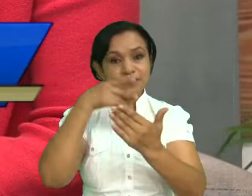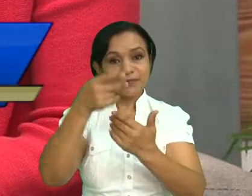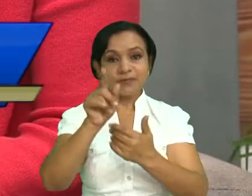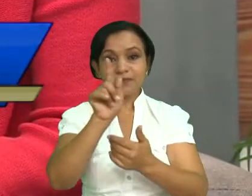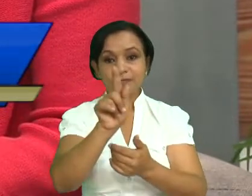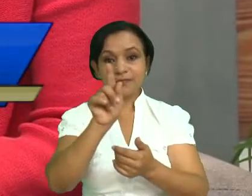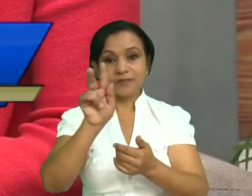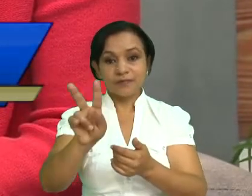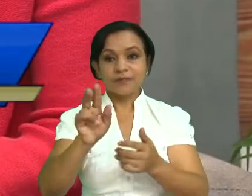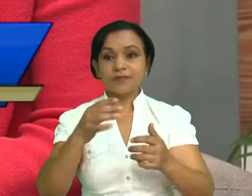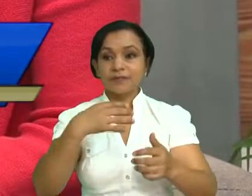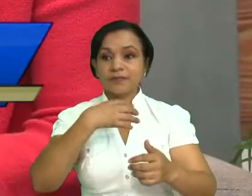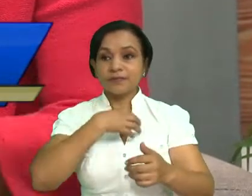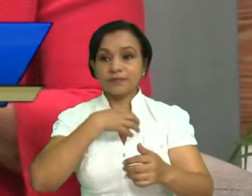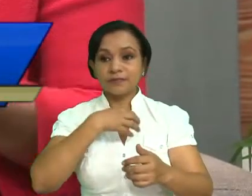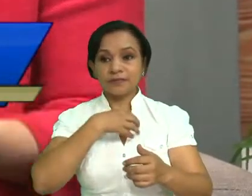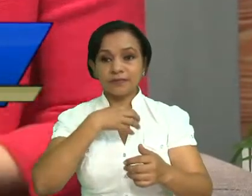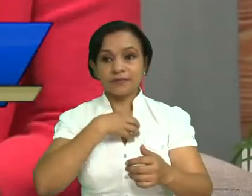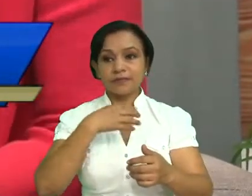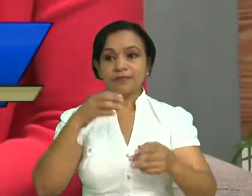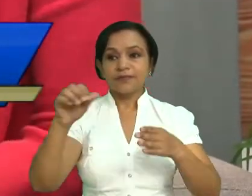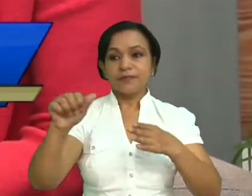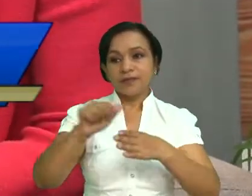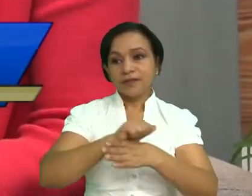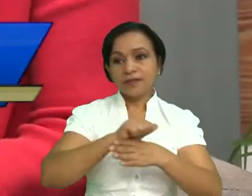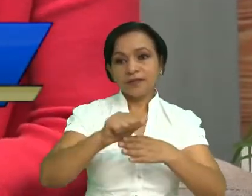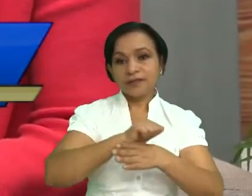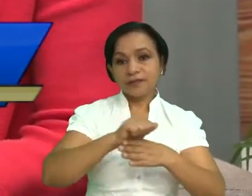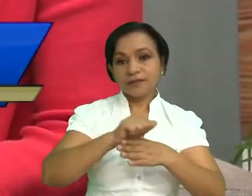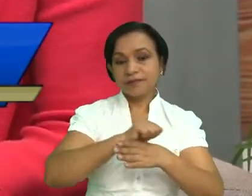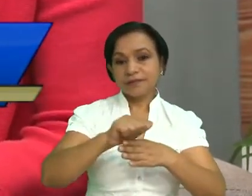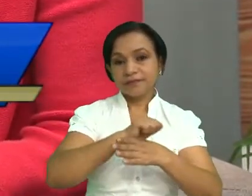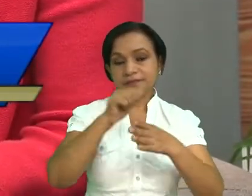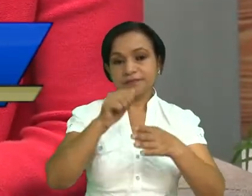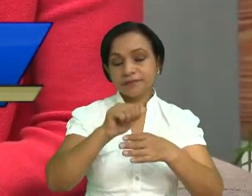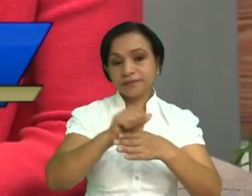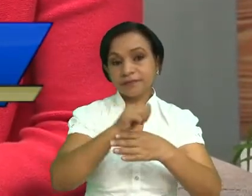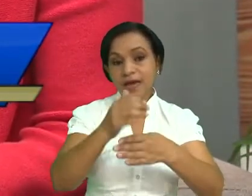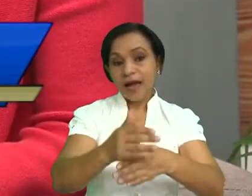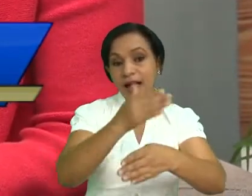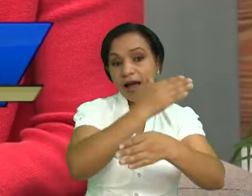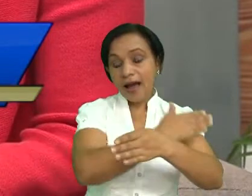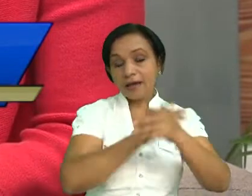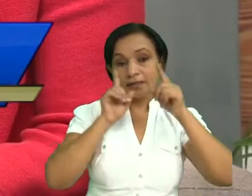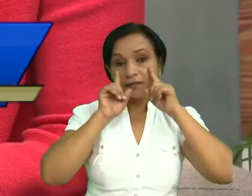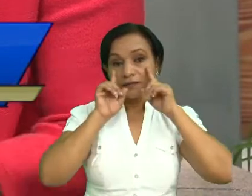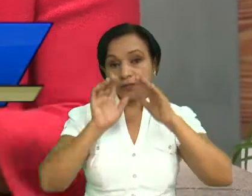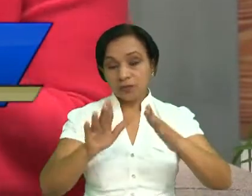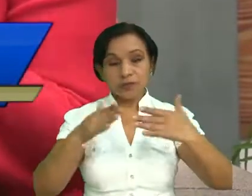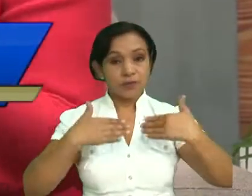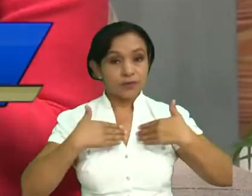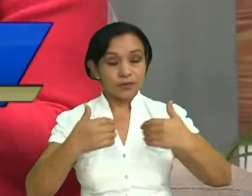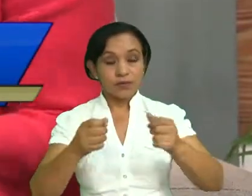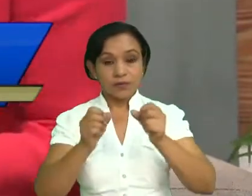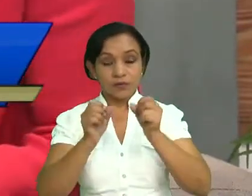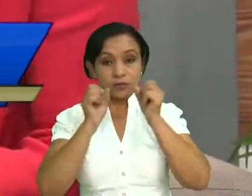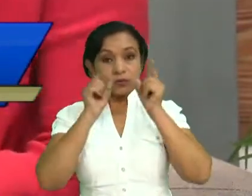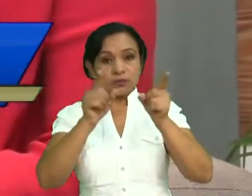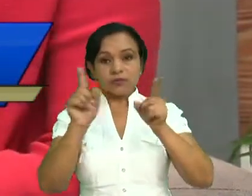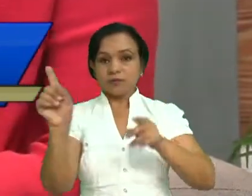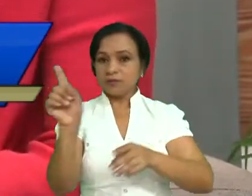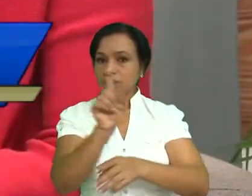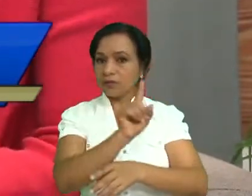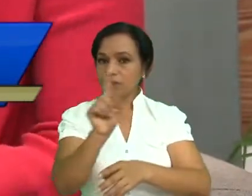nosotros la preparación no nos ha sido realmente, no nos ha sorprendido,